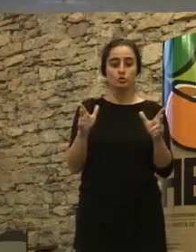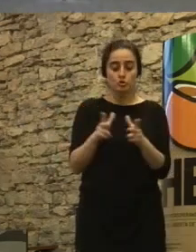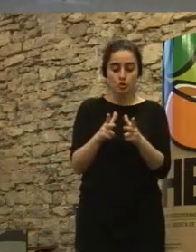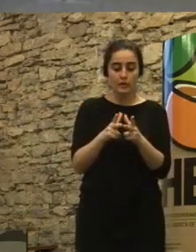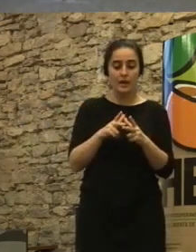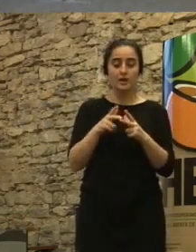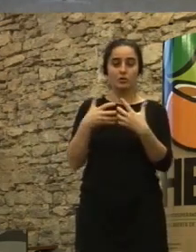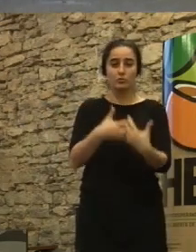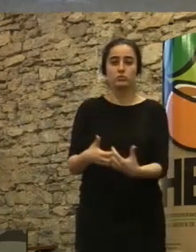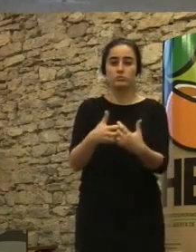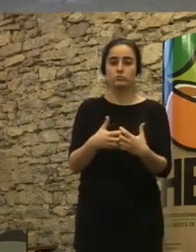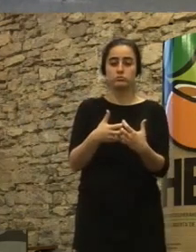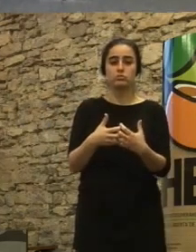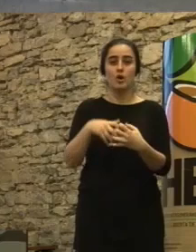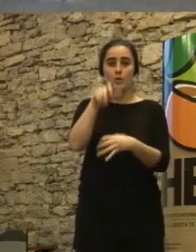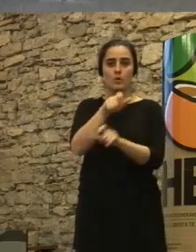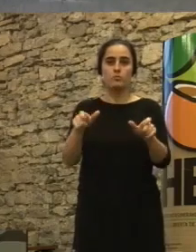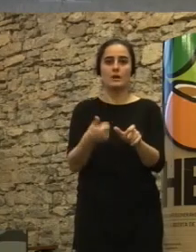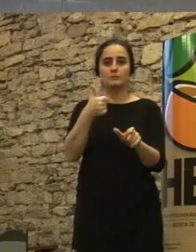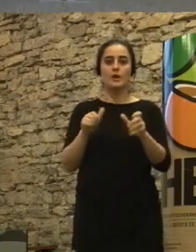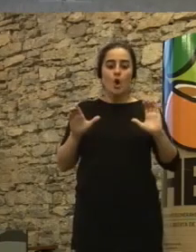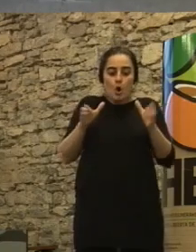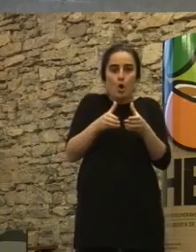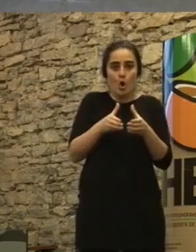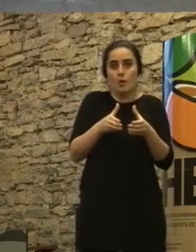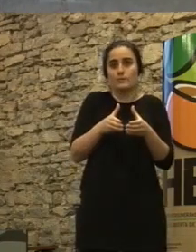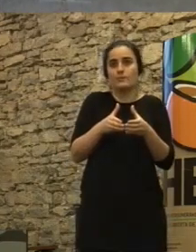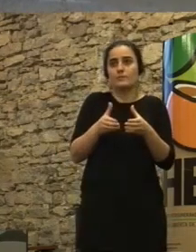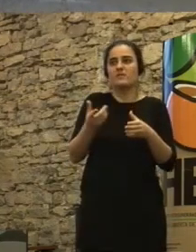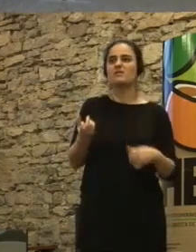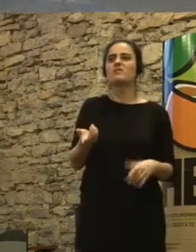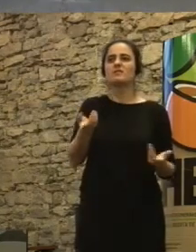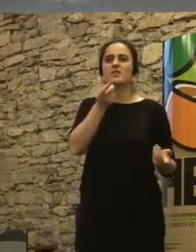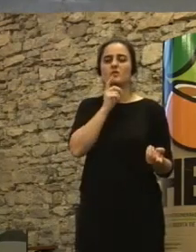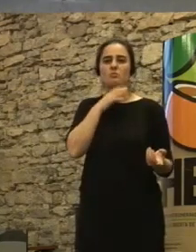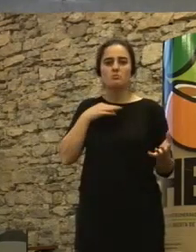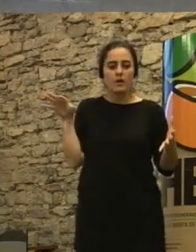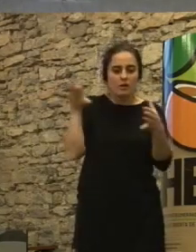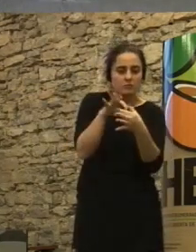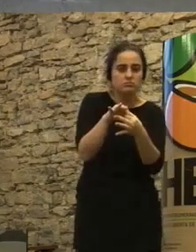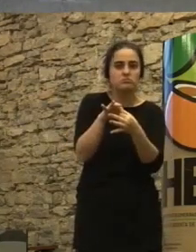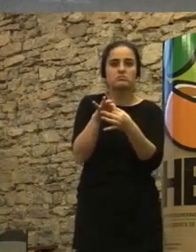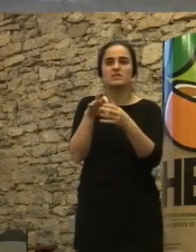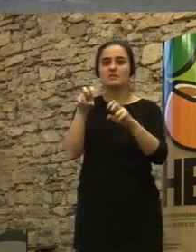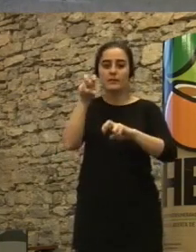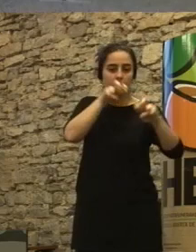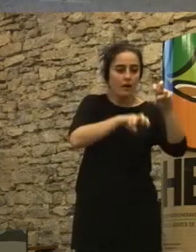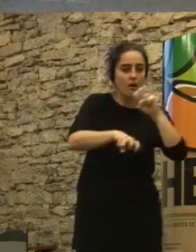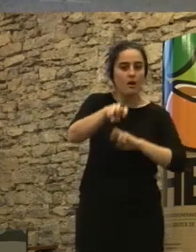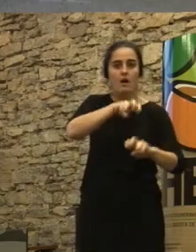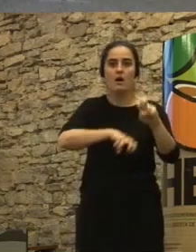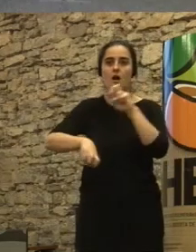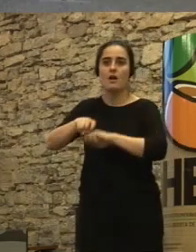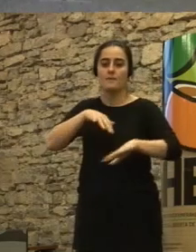lucha popular son colectivas, totalmente, ¿no? Entonces, ¿cómo se concilia el hecho de que en esta búsqueda de